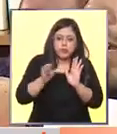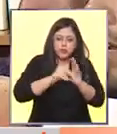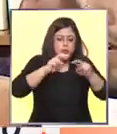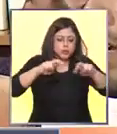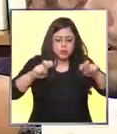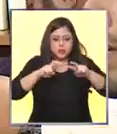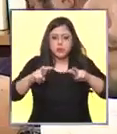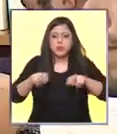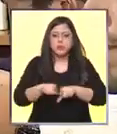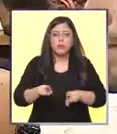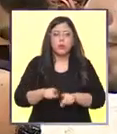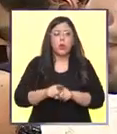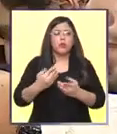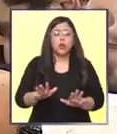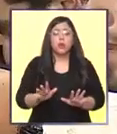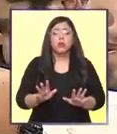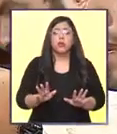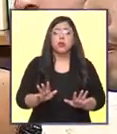haya visto personas